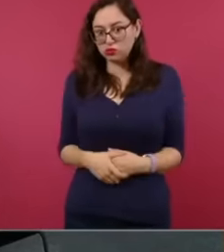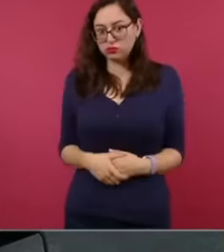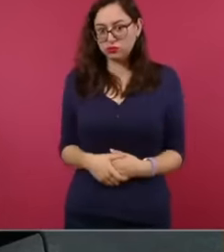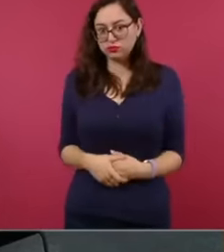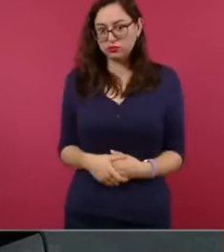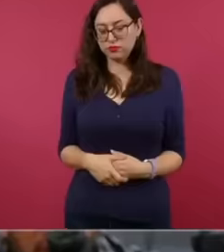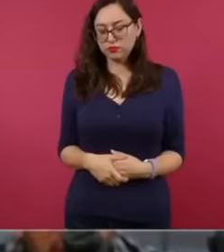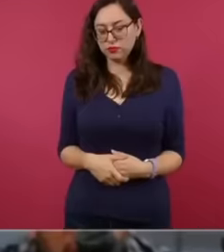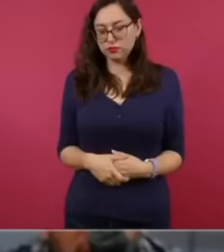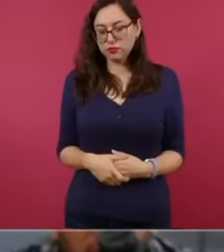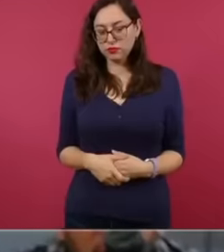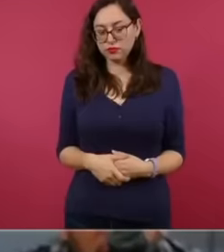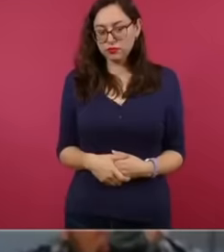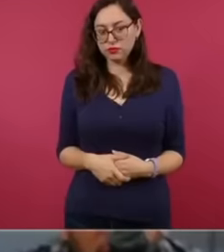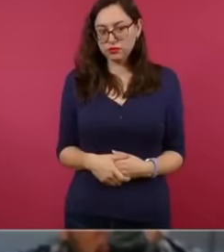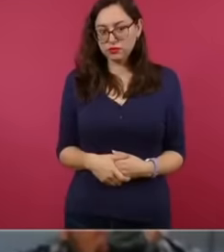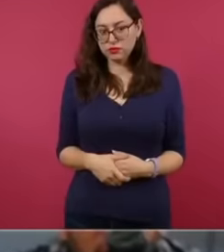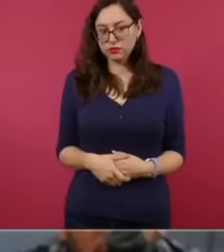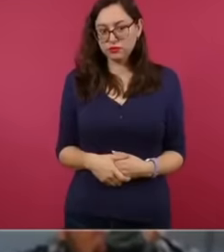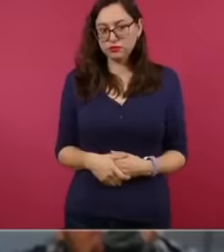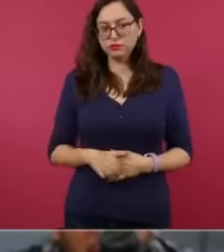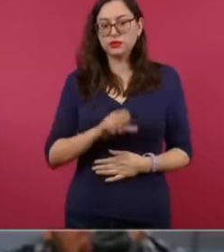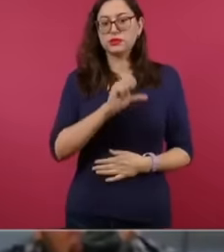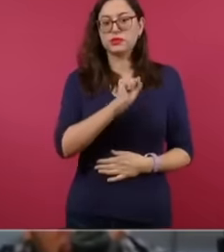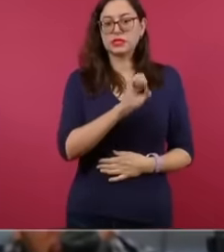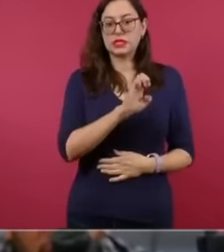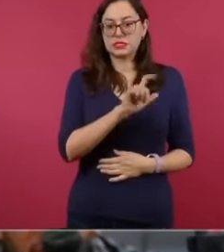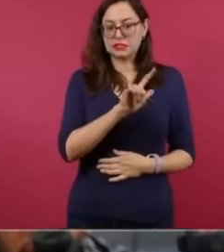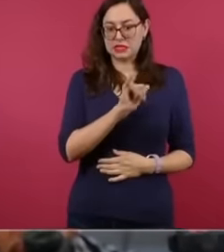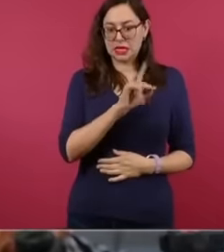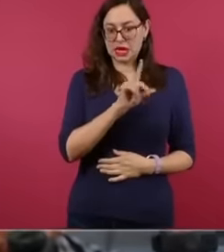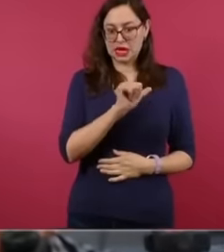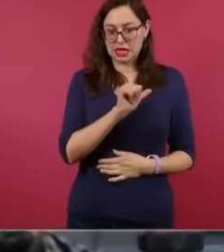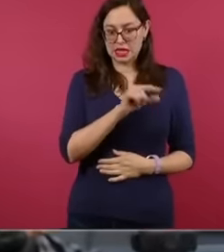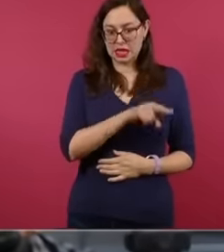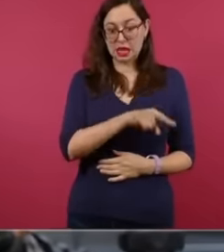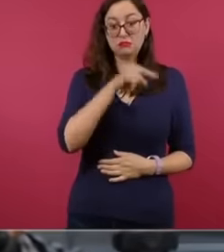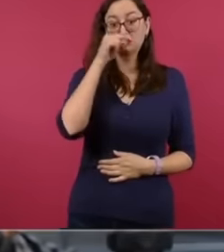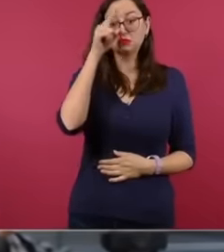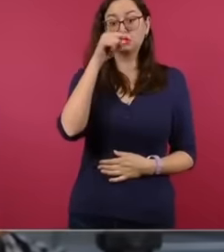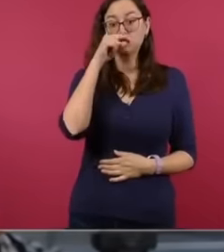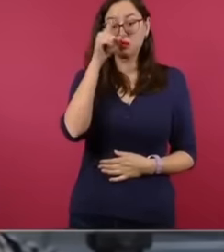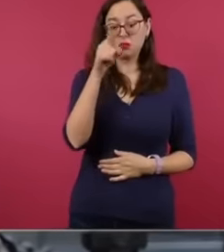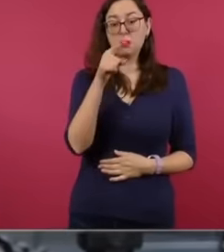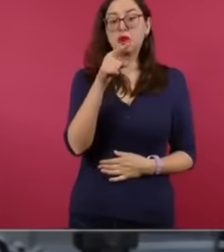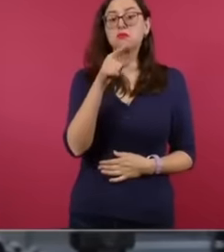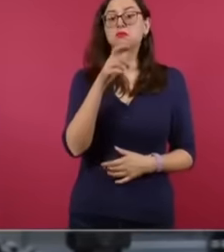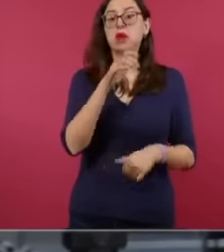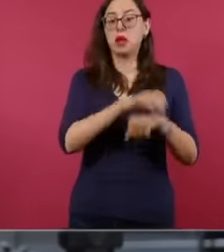Célida también presume ser amiga de Padres, pero también presumía